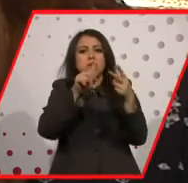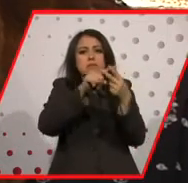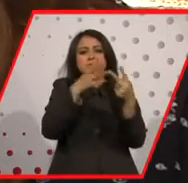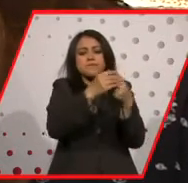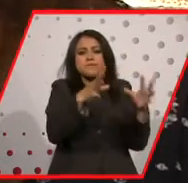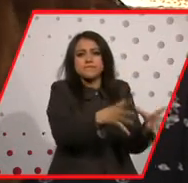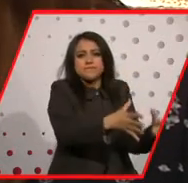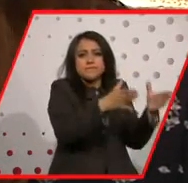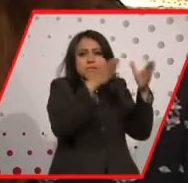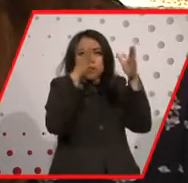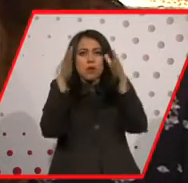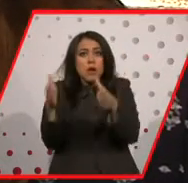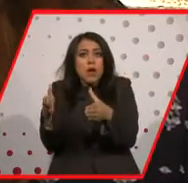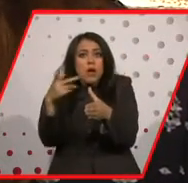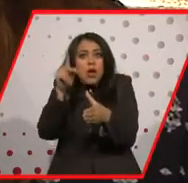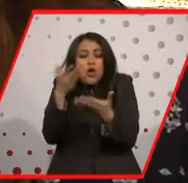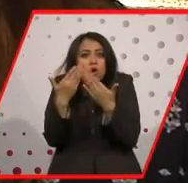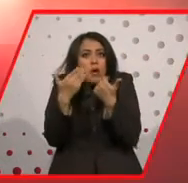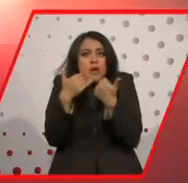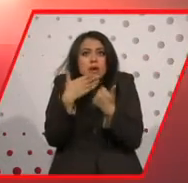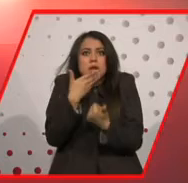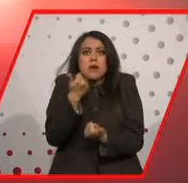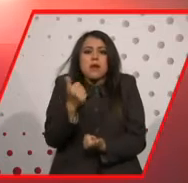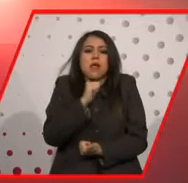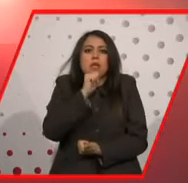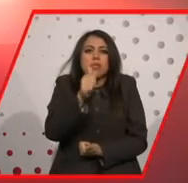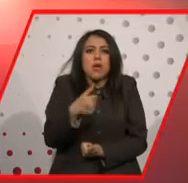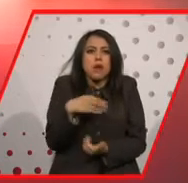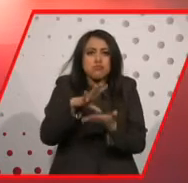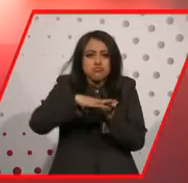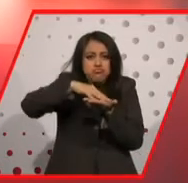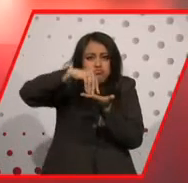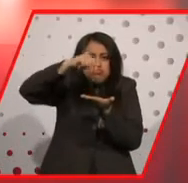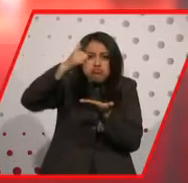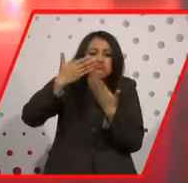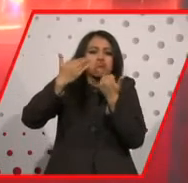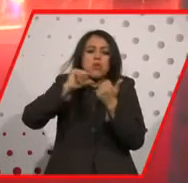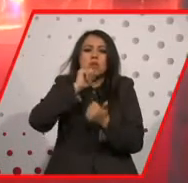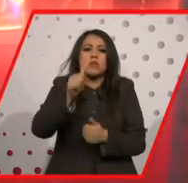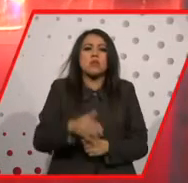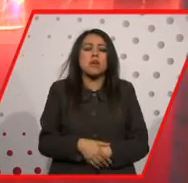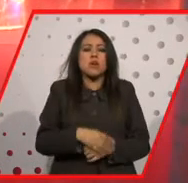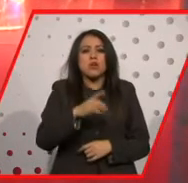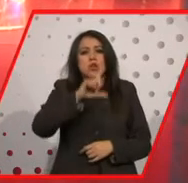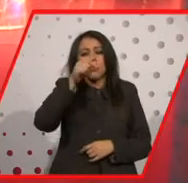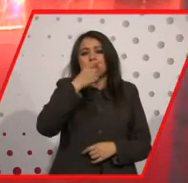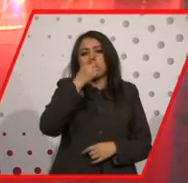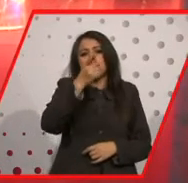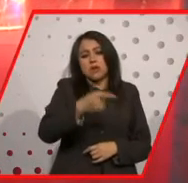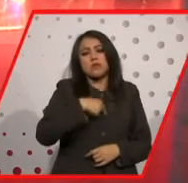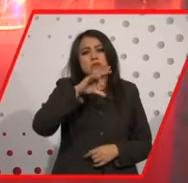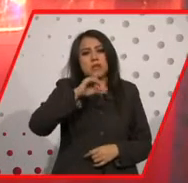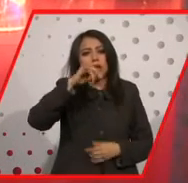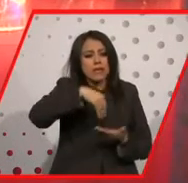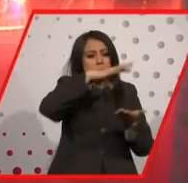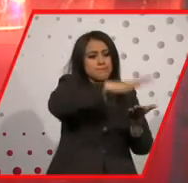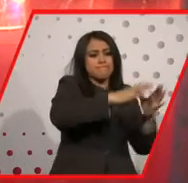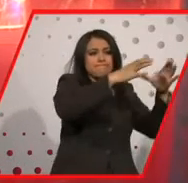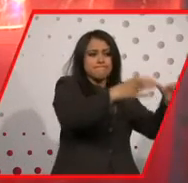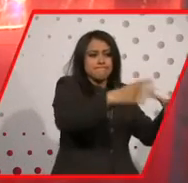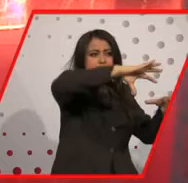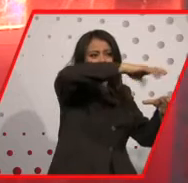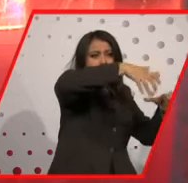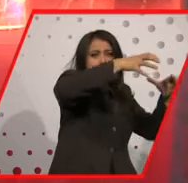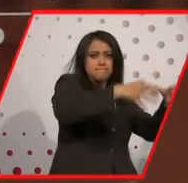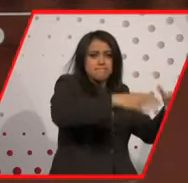con la novedad de que no se encontraban las cenizas. Después de eso les quisieron dar una urna que supuestamente contenían las cenizas de su familiar, las